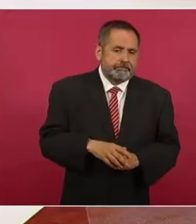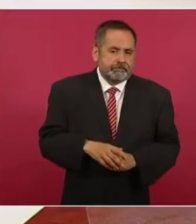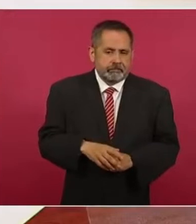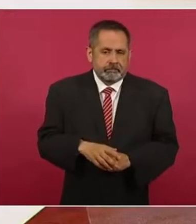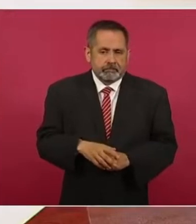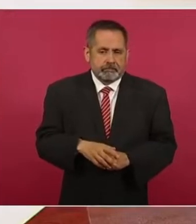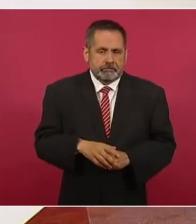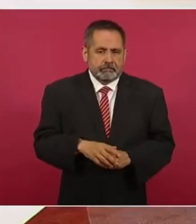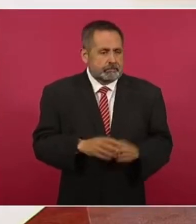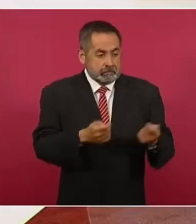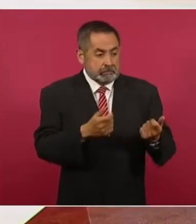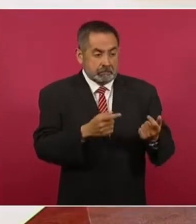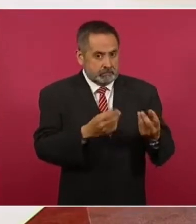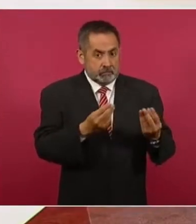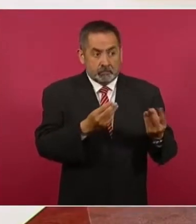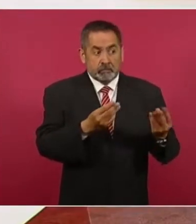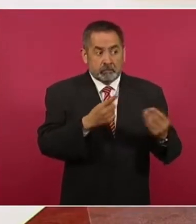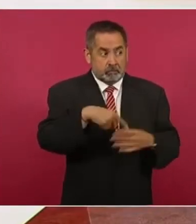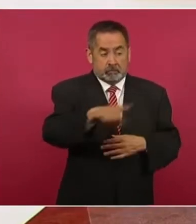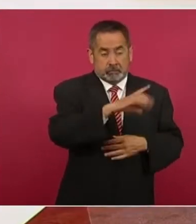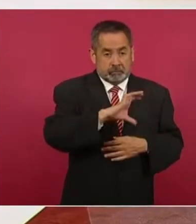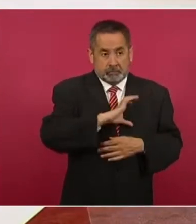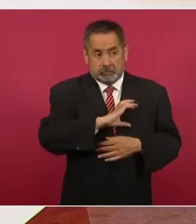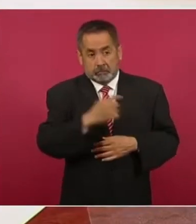que no son pocos, por cierto,